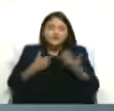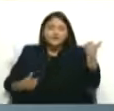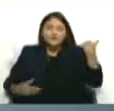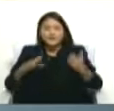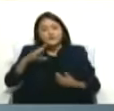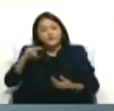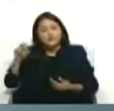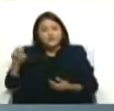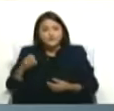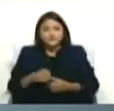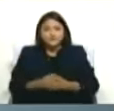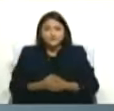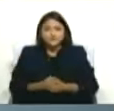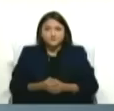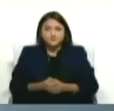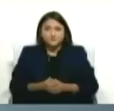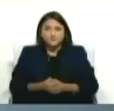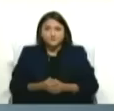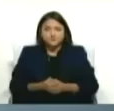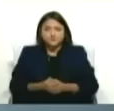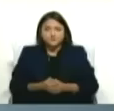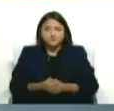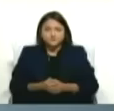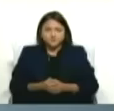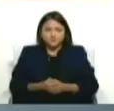del CNE, Elvis Amoroso.